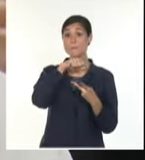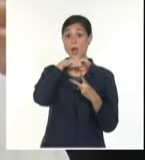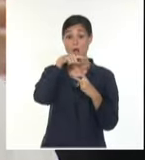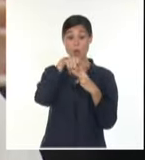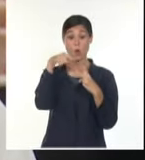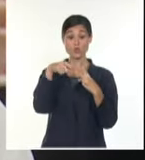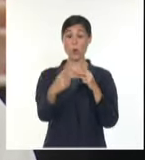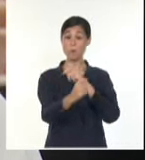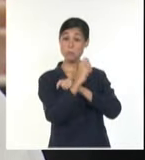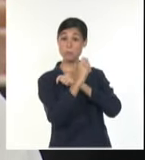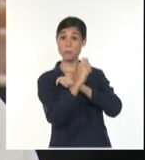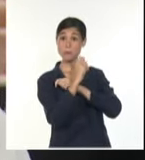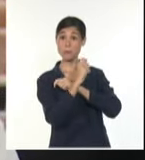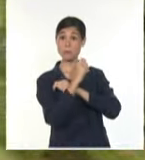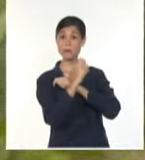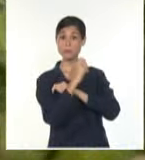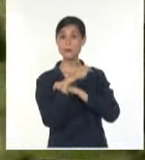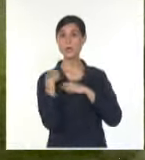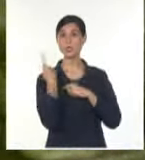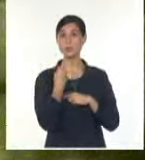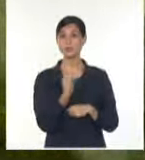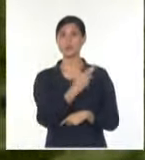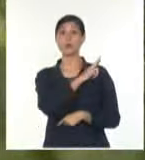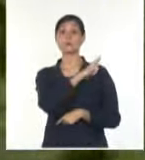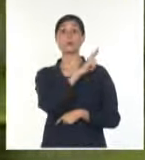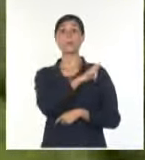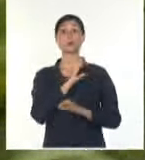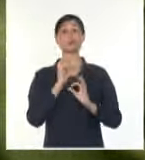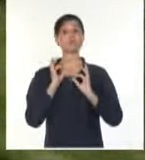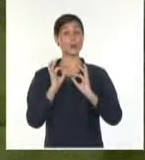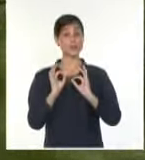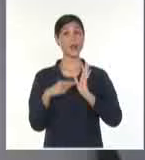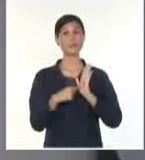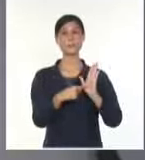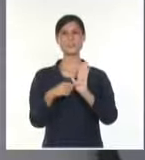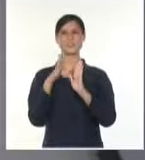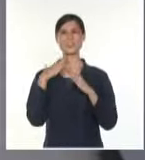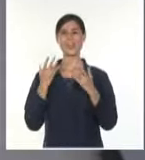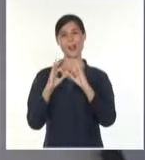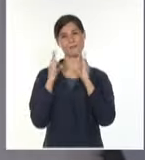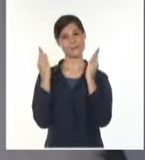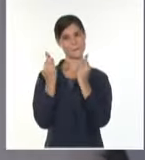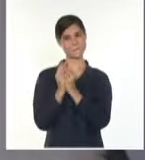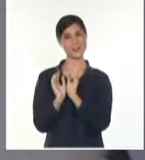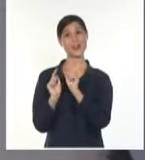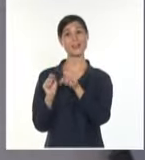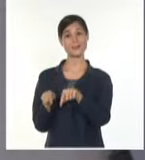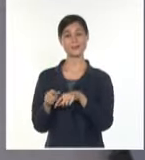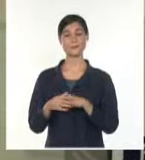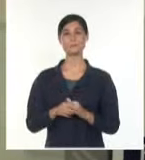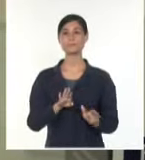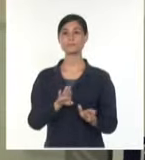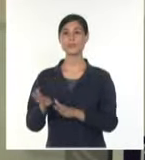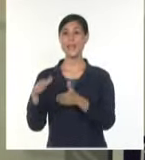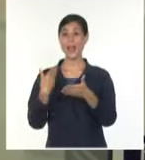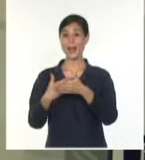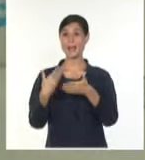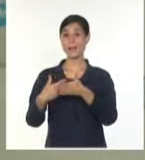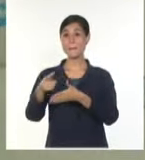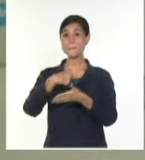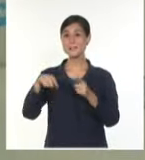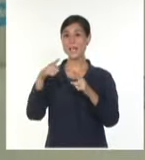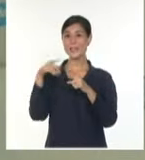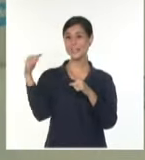pone la vara bien alta para cumplir con eso. El CIGB constituye una de las empresas de alta tecnología dedicada